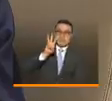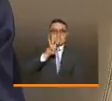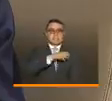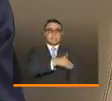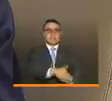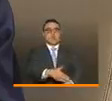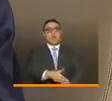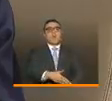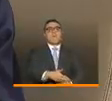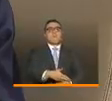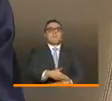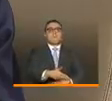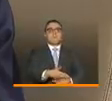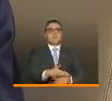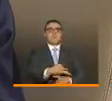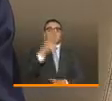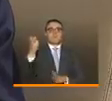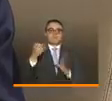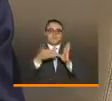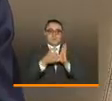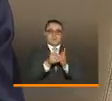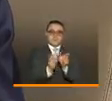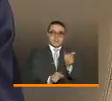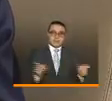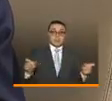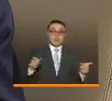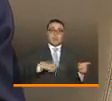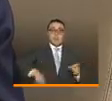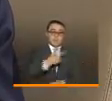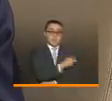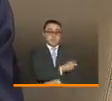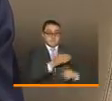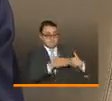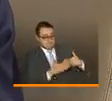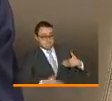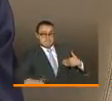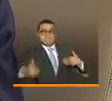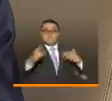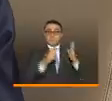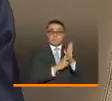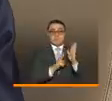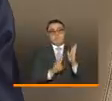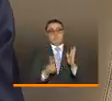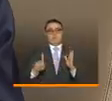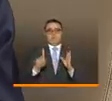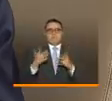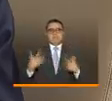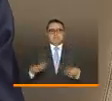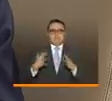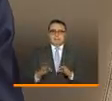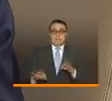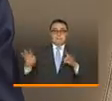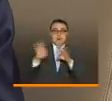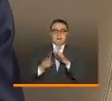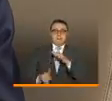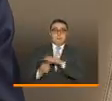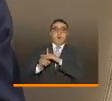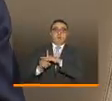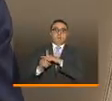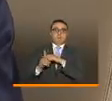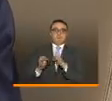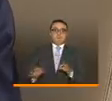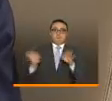35.200.000 colombianos sean vacunados en este año, es uno de los acontecimientos más importantes que pueden suceder en